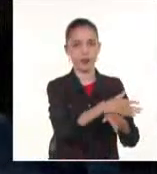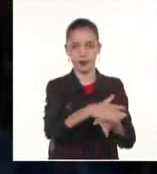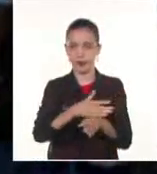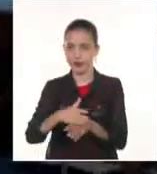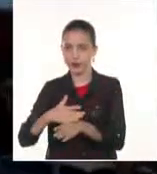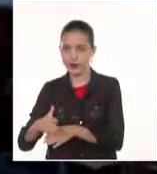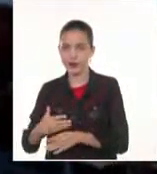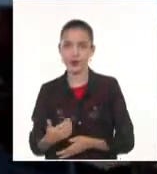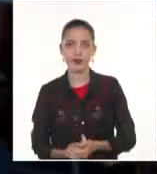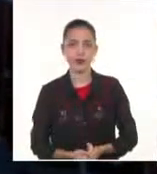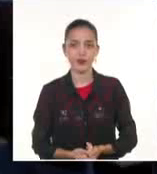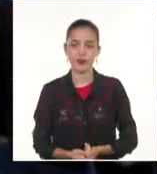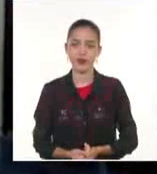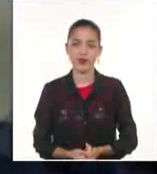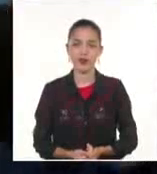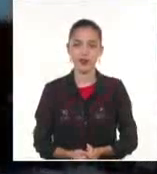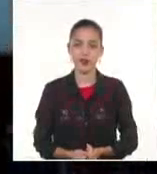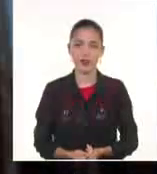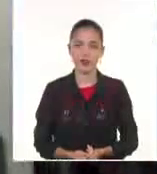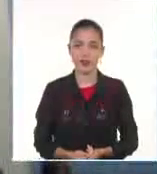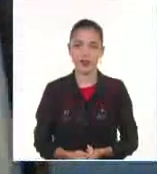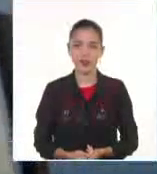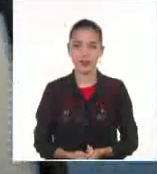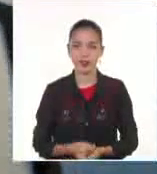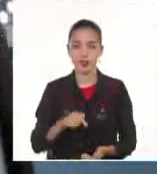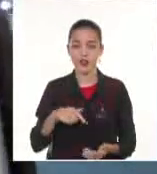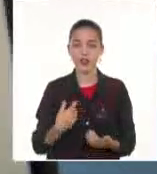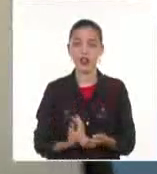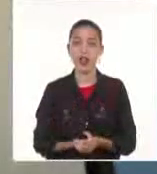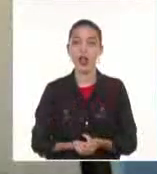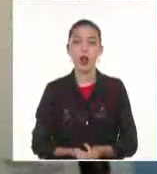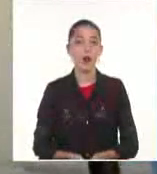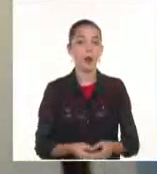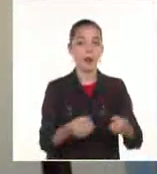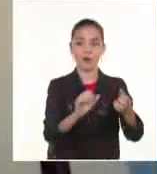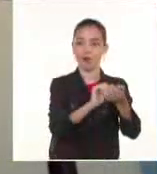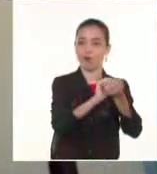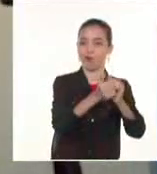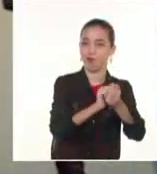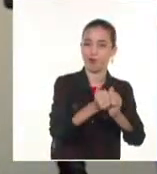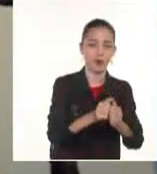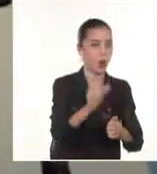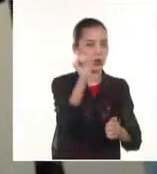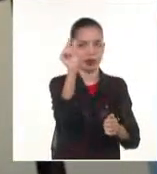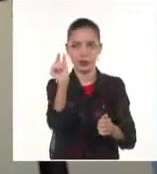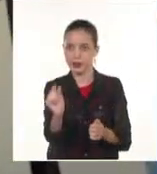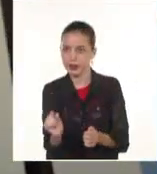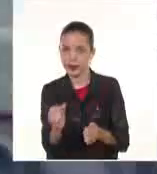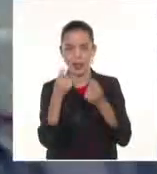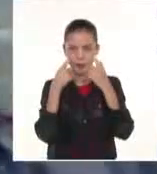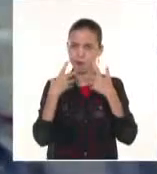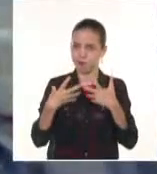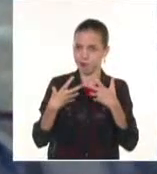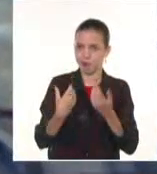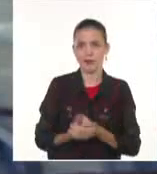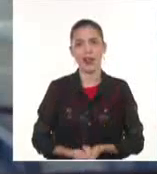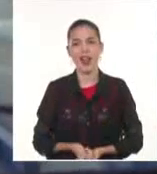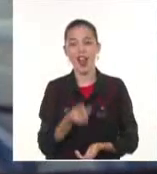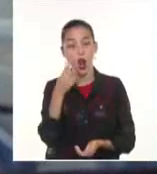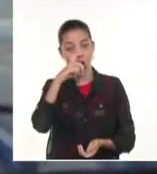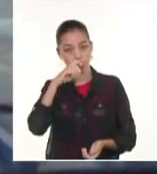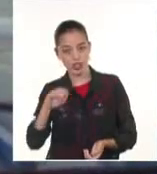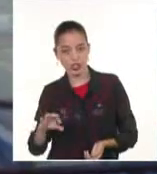la disciplina, con destaque de algunos atletas sureños y el mejor entrenador del evento. De vuelta a la preparación en el nuevo